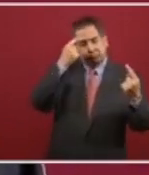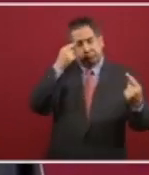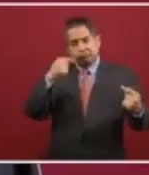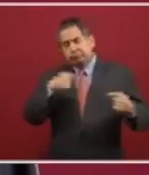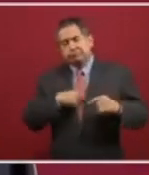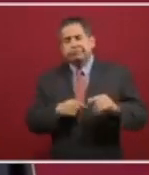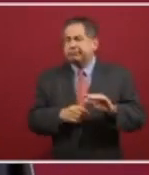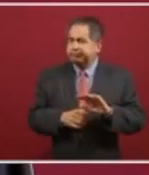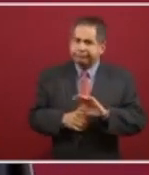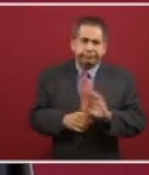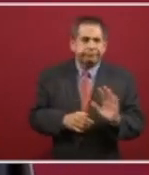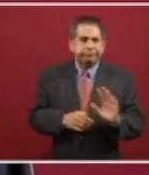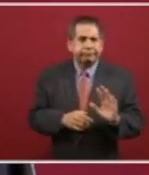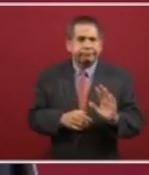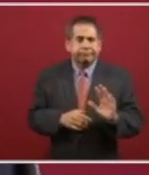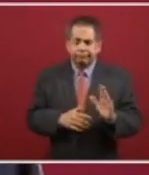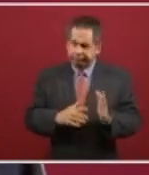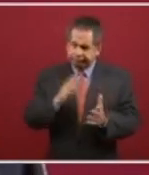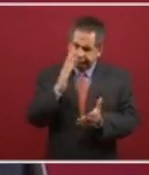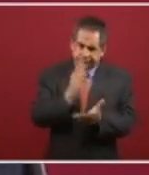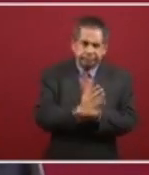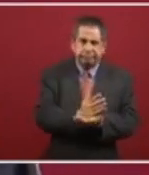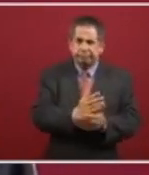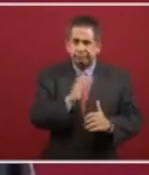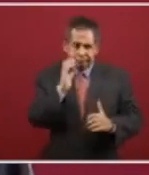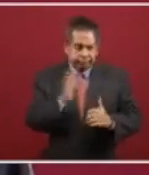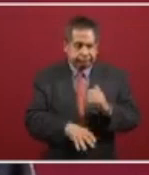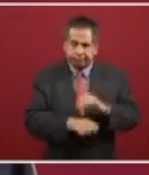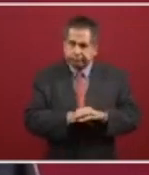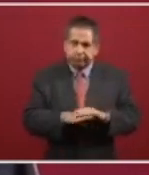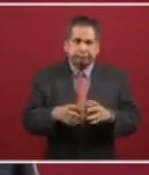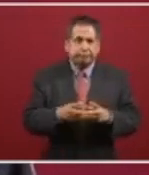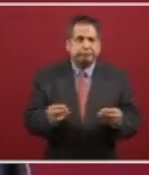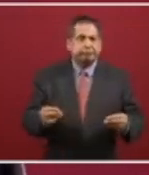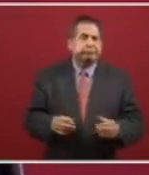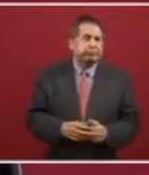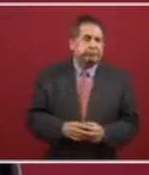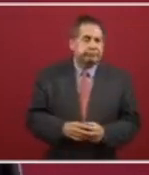Entonces vamos a terminar con todo eso,